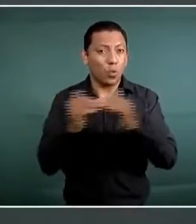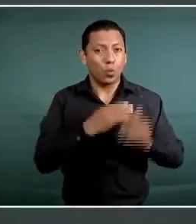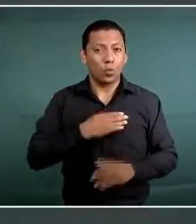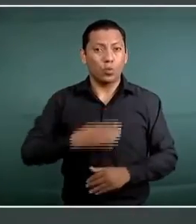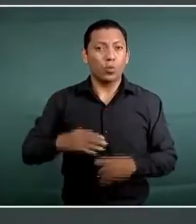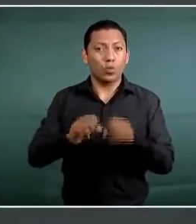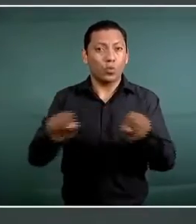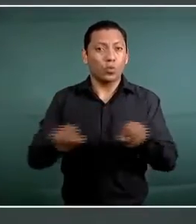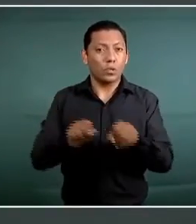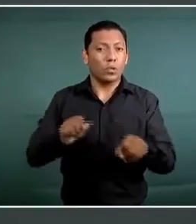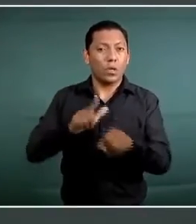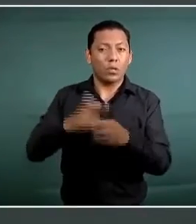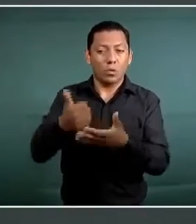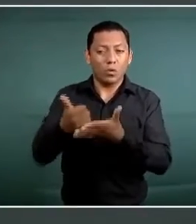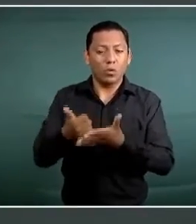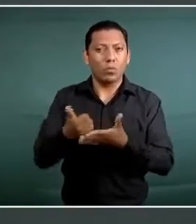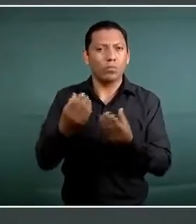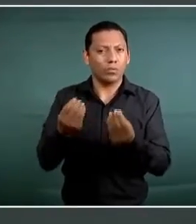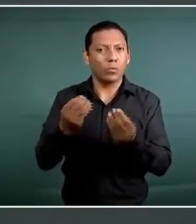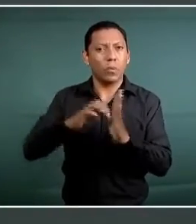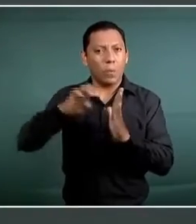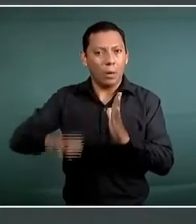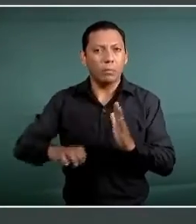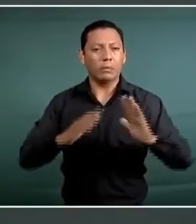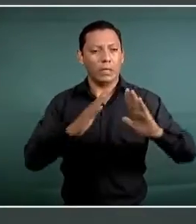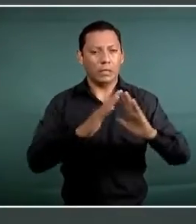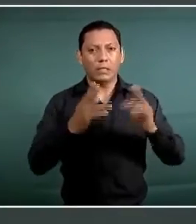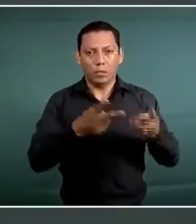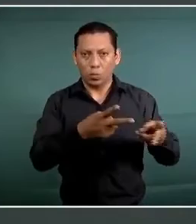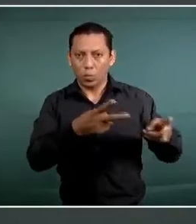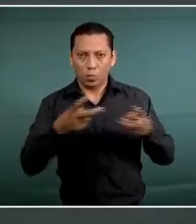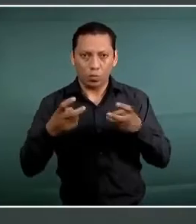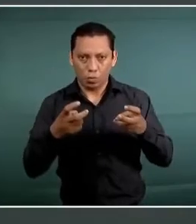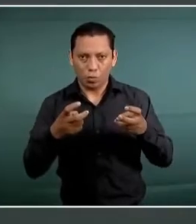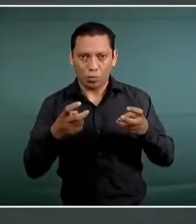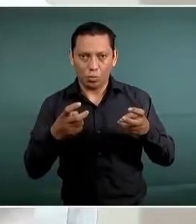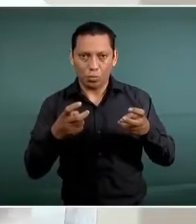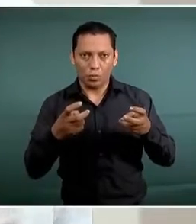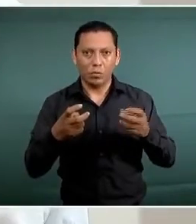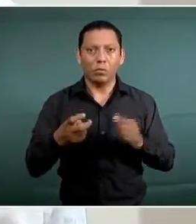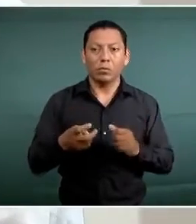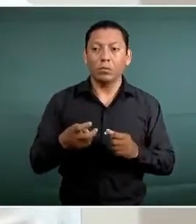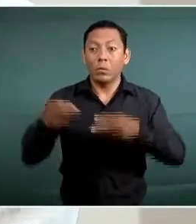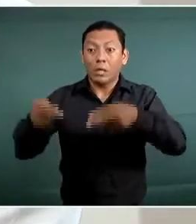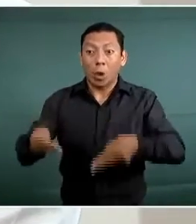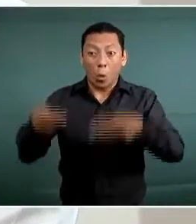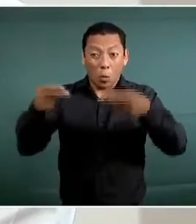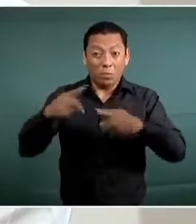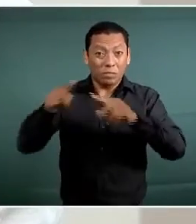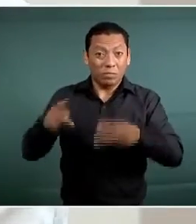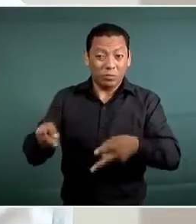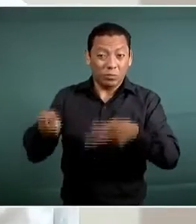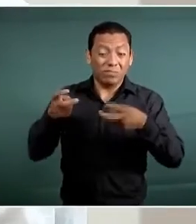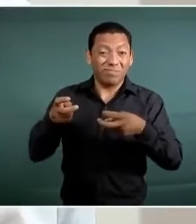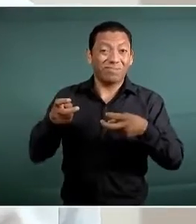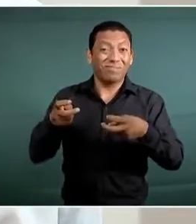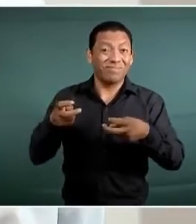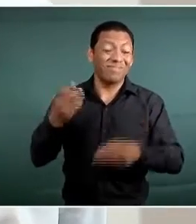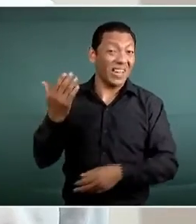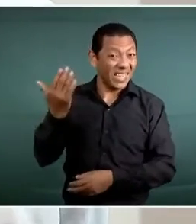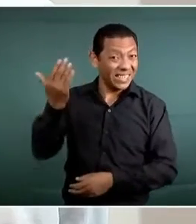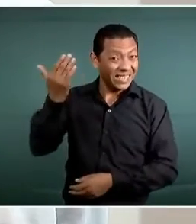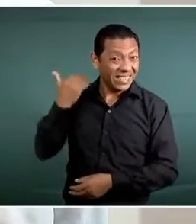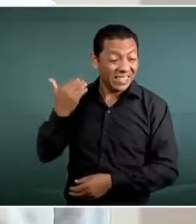muchísimo. Por ejemplo, el robo a casa habitación, el robo a negocios, era un